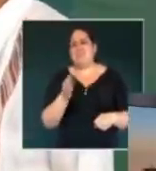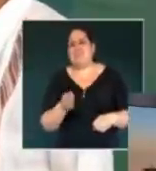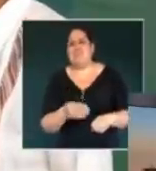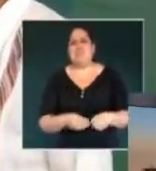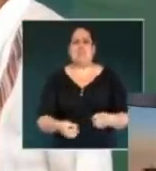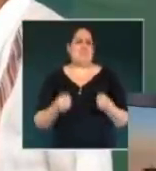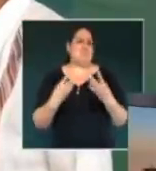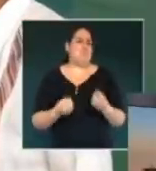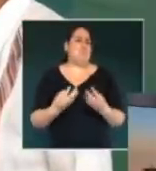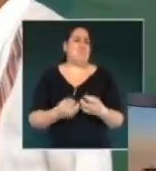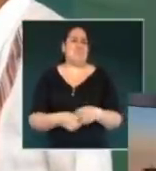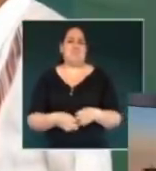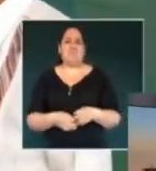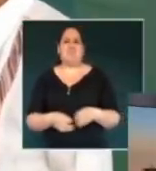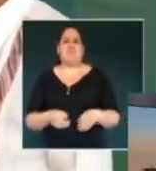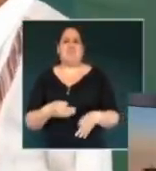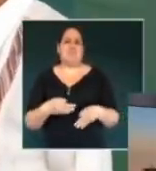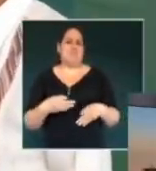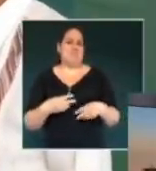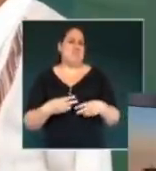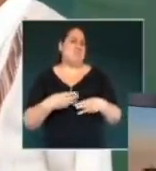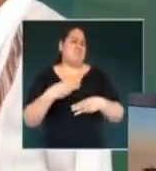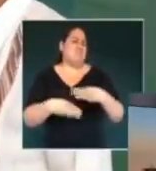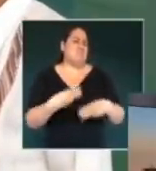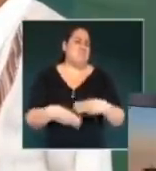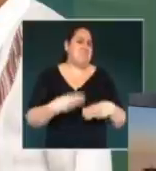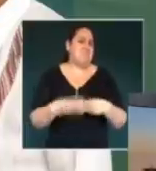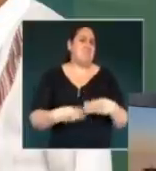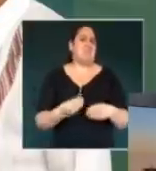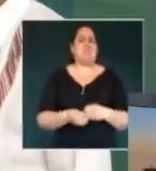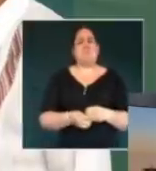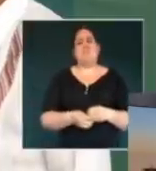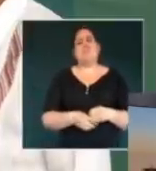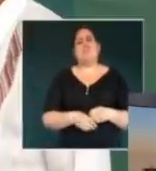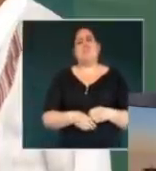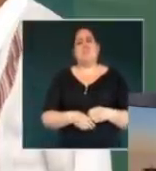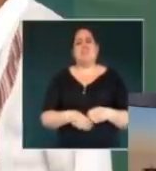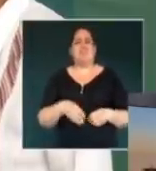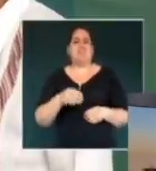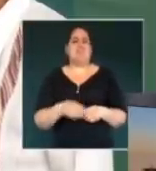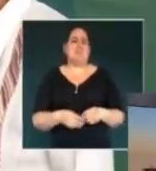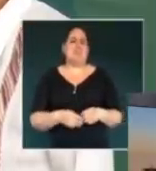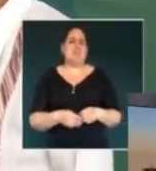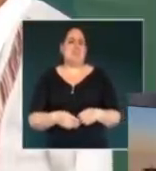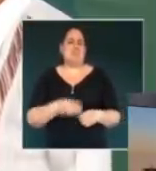un equipo así que esté manejando la pandemia.